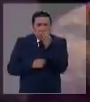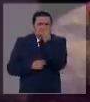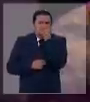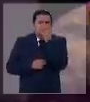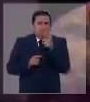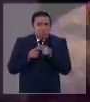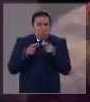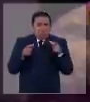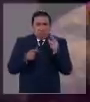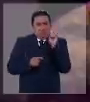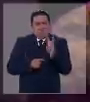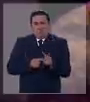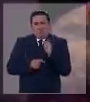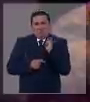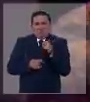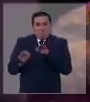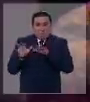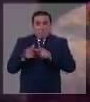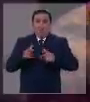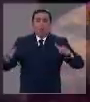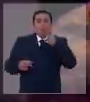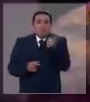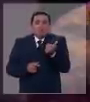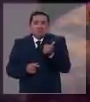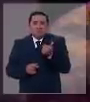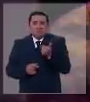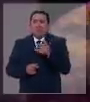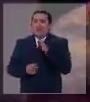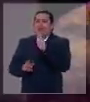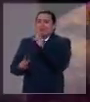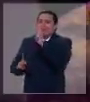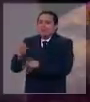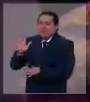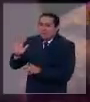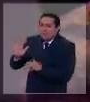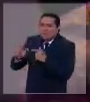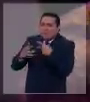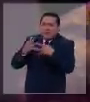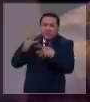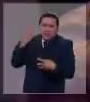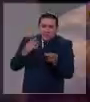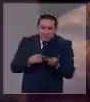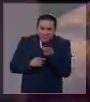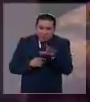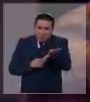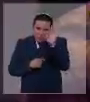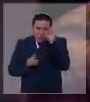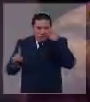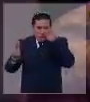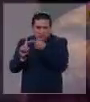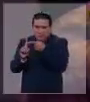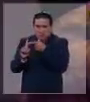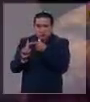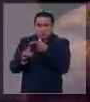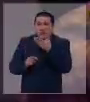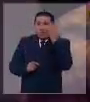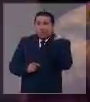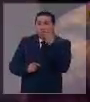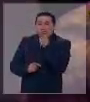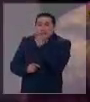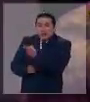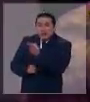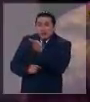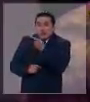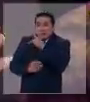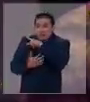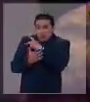en verdad nos insistieron mucho que contestaran las preguntas que les tenían. Una muy concreta. Usted ha ofrecido de manera reiterada la seguridad social para trabajadoras del hogar.